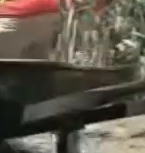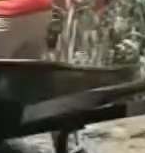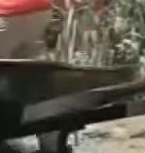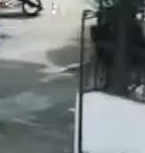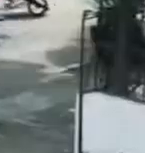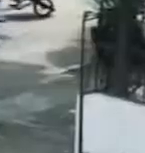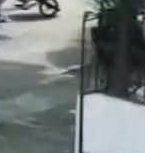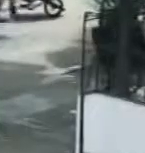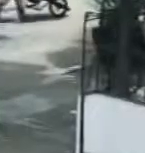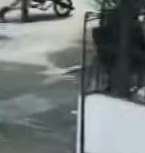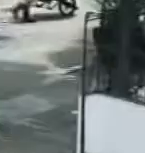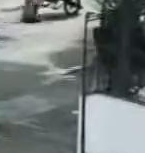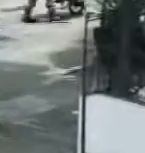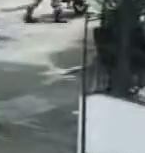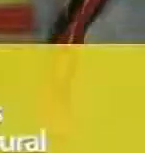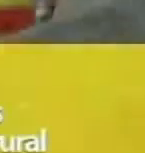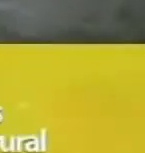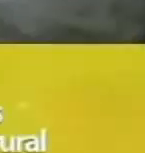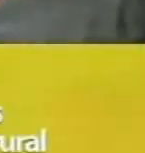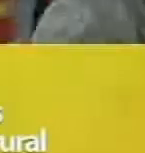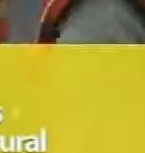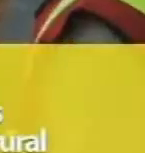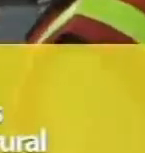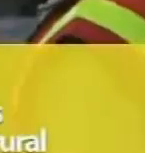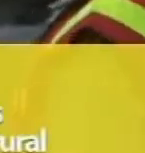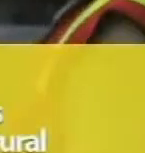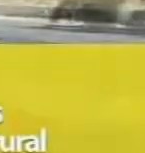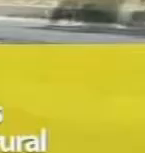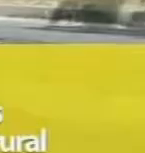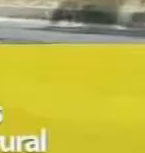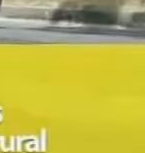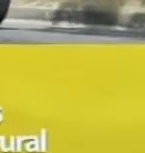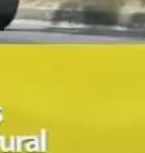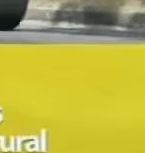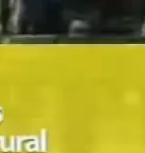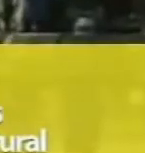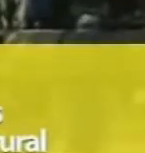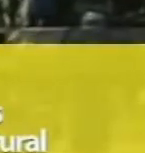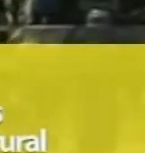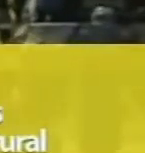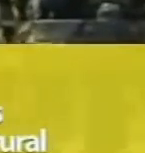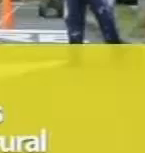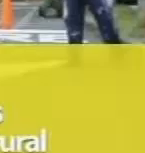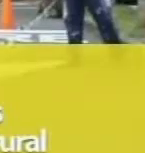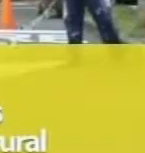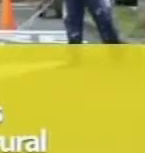45% y vamos el próximo año a recuperar más del 60%.